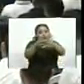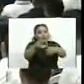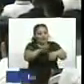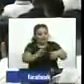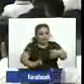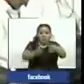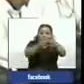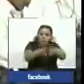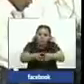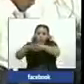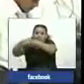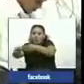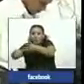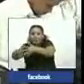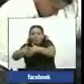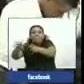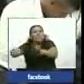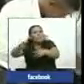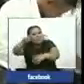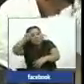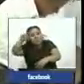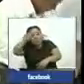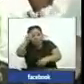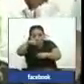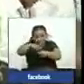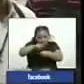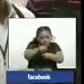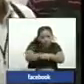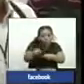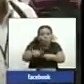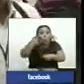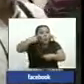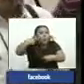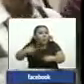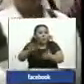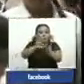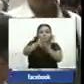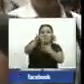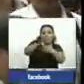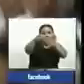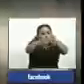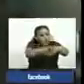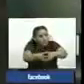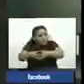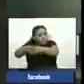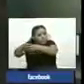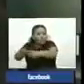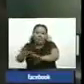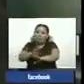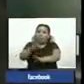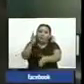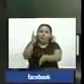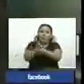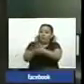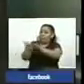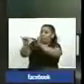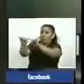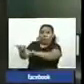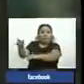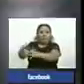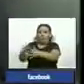Mississippi a Estados Unidos para trabajar temporalmente son una prueba piloto y así evitar un intento de quedarse en el país